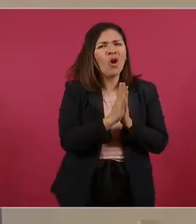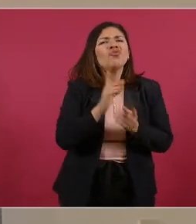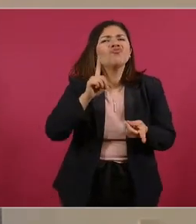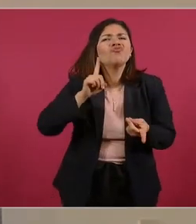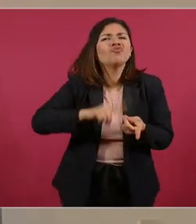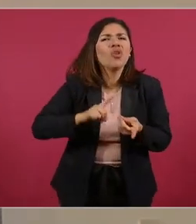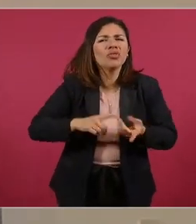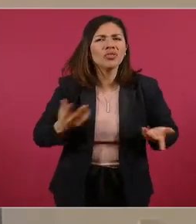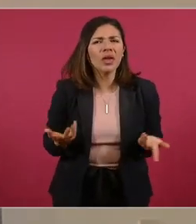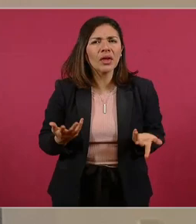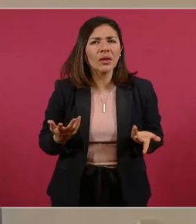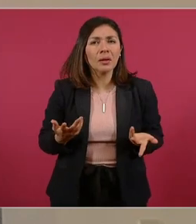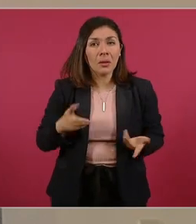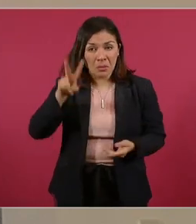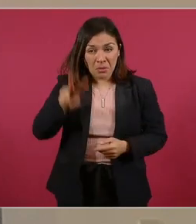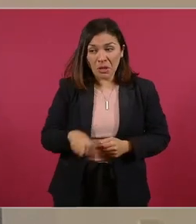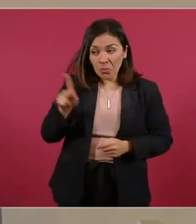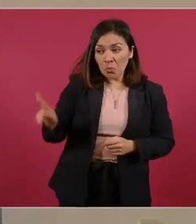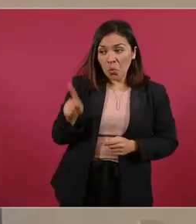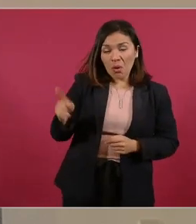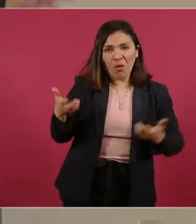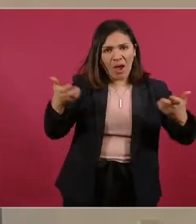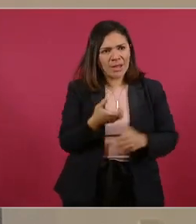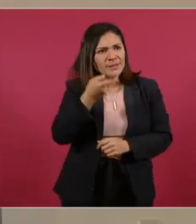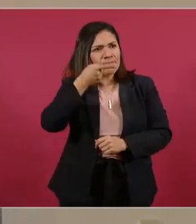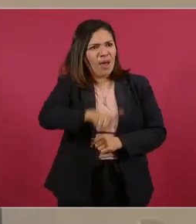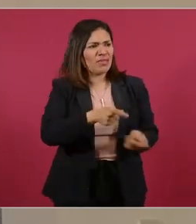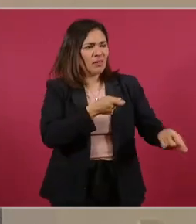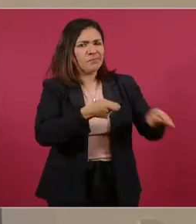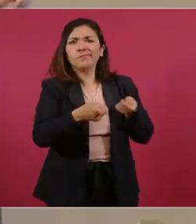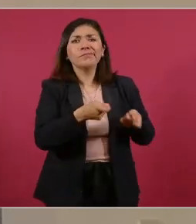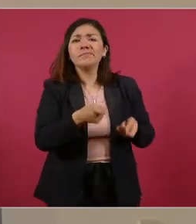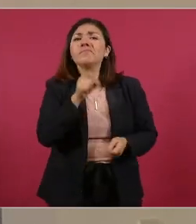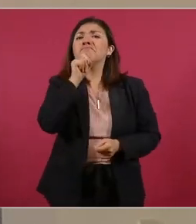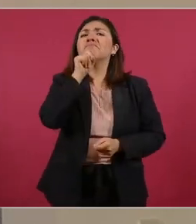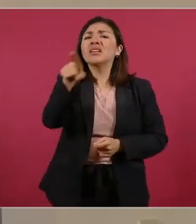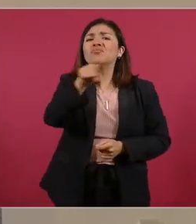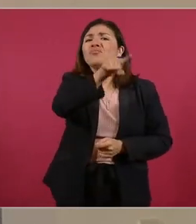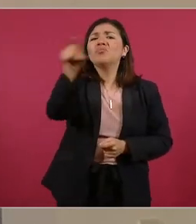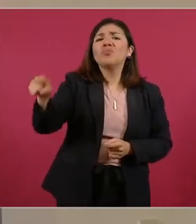El pueblo manda y decide. Son ellos.